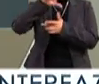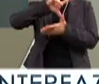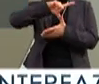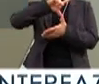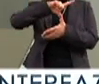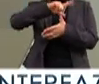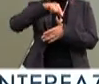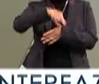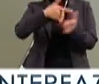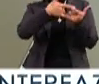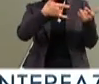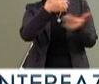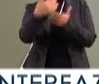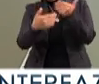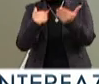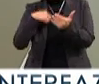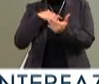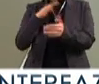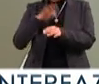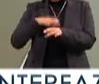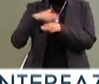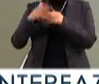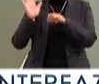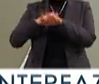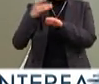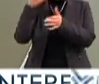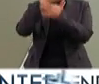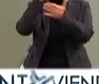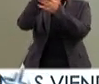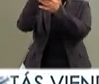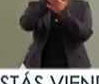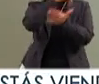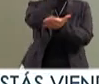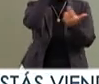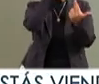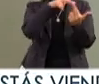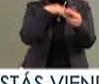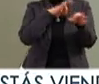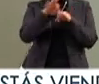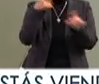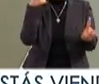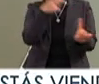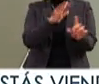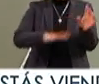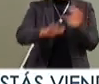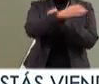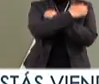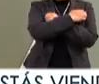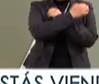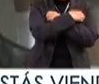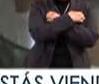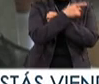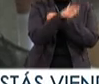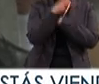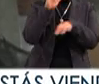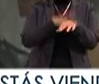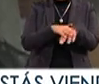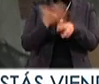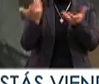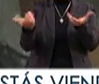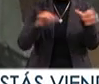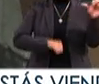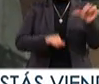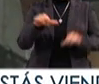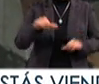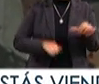Entonces, es una trayectoria en la cual nosotros vamos avanzando, creando mayor presencia en la región y trabajando básicamente en el área de educación, que es el que tiene mayor nivel de